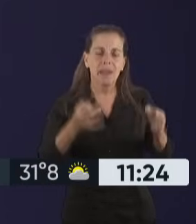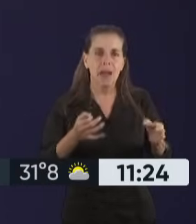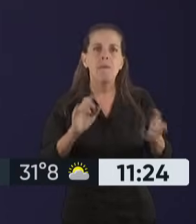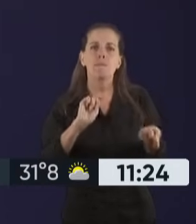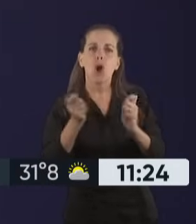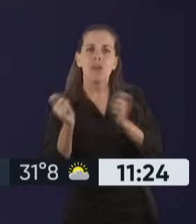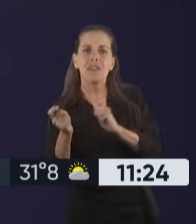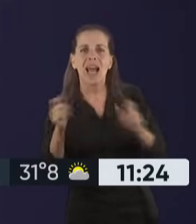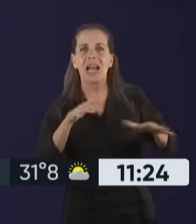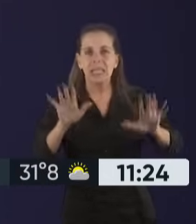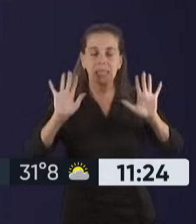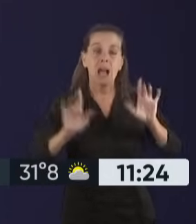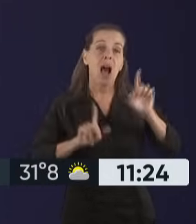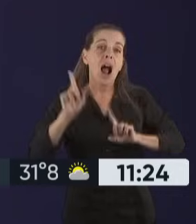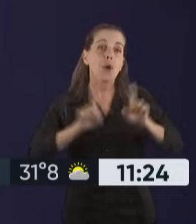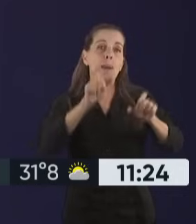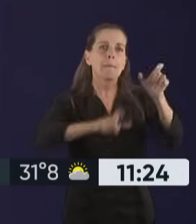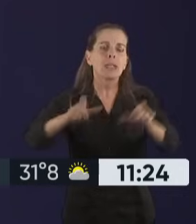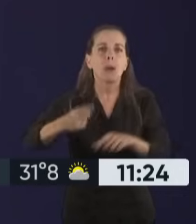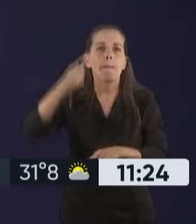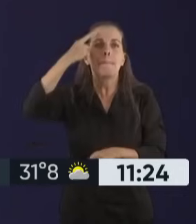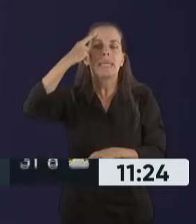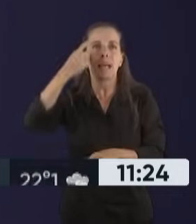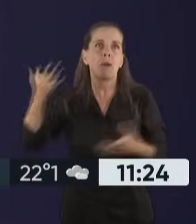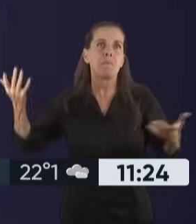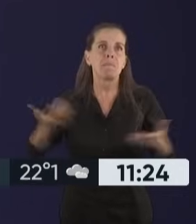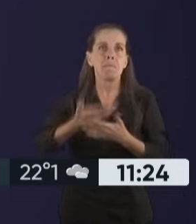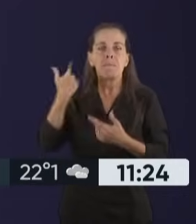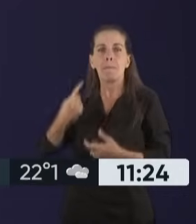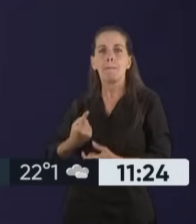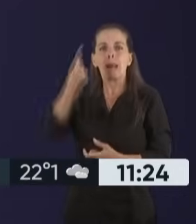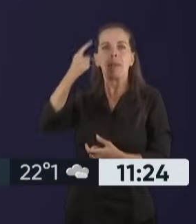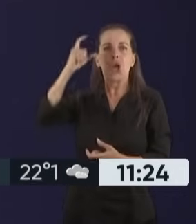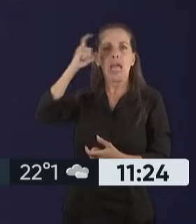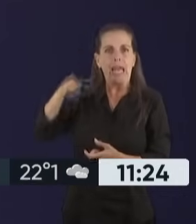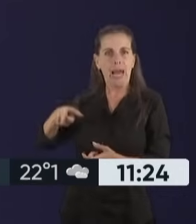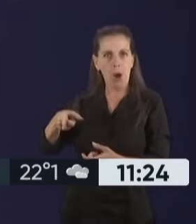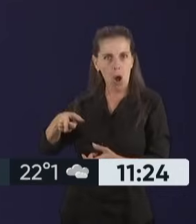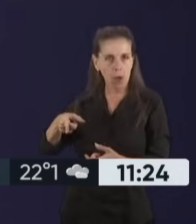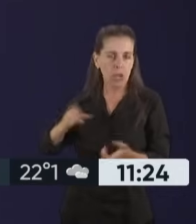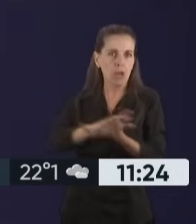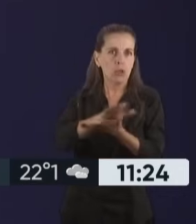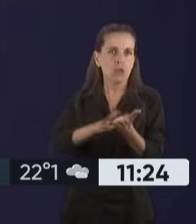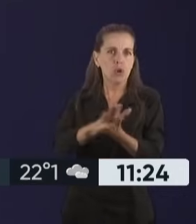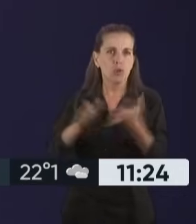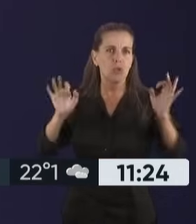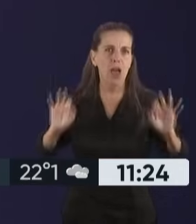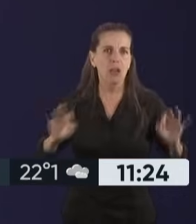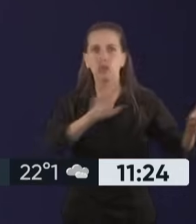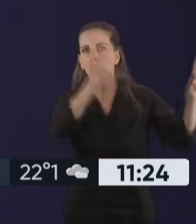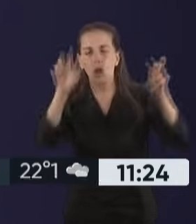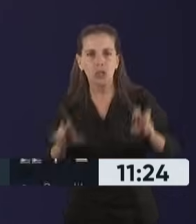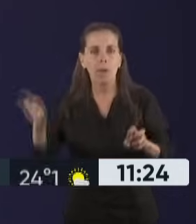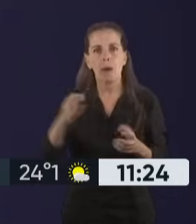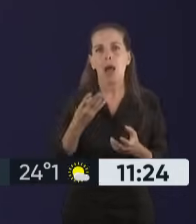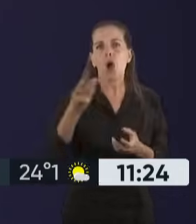Ahora, quien creyó que el 1 de enero iba a tener 1 millón de créditos hipotecarios disponibles para comprarse una casa a 30 años